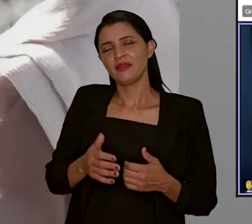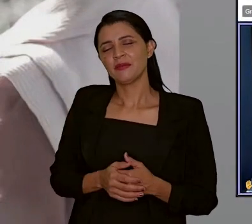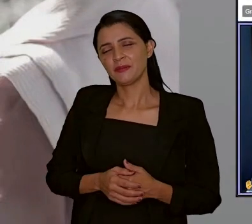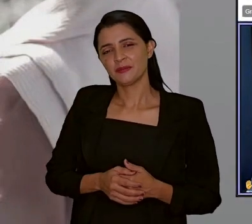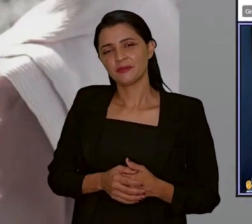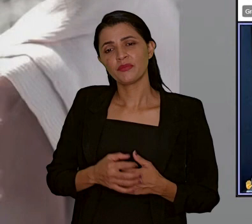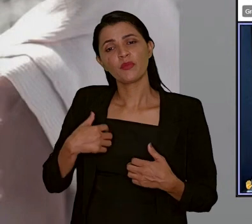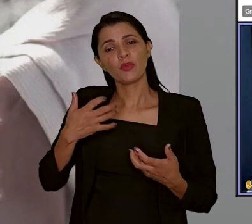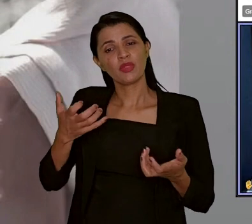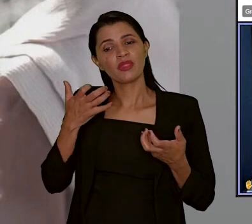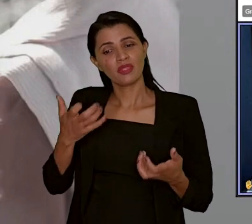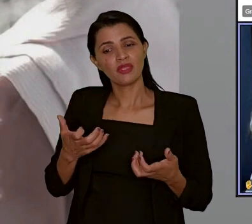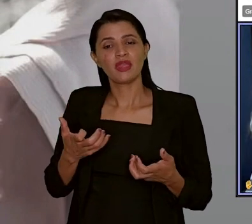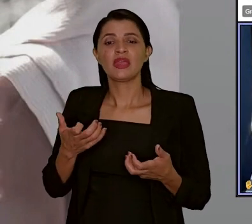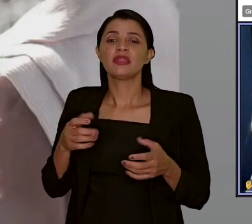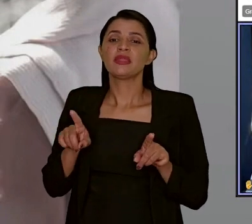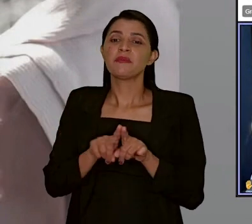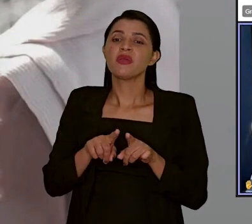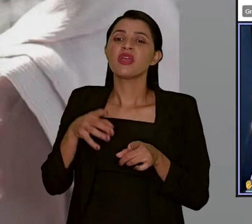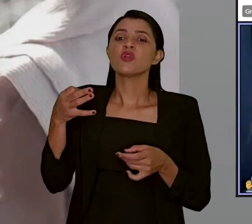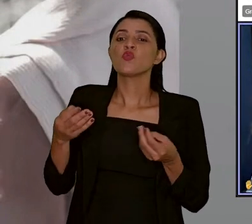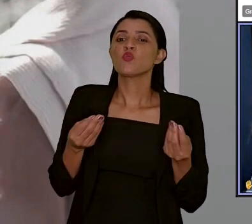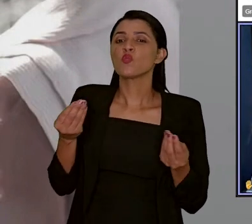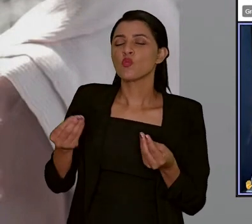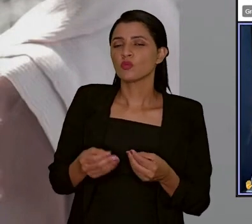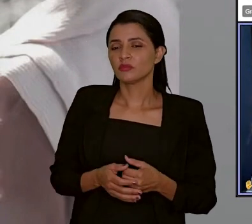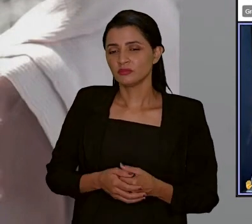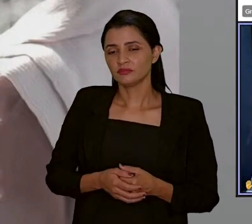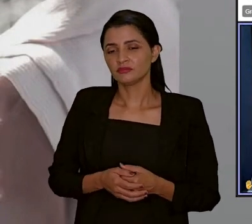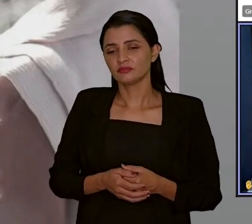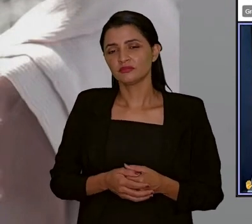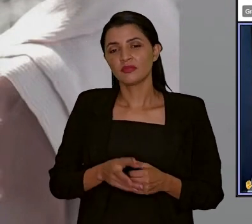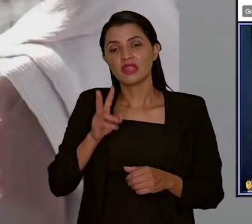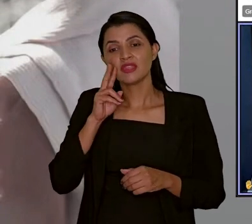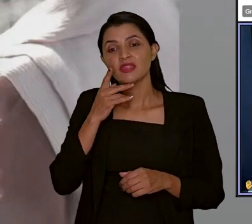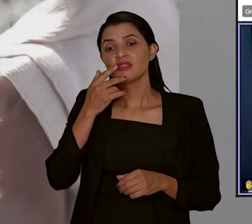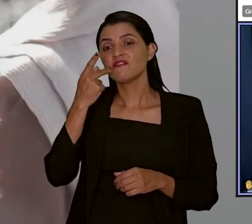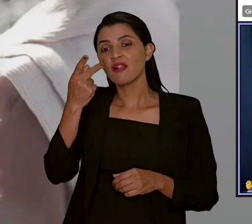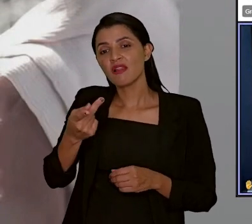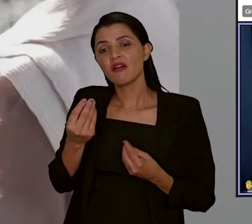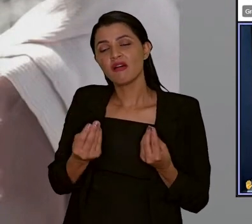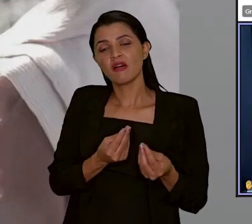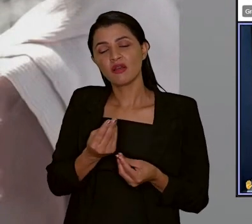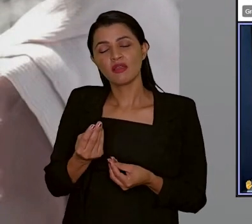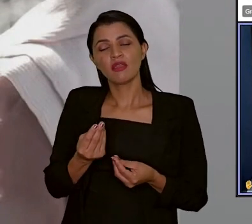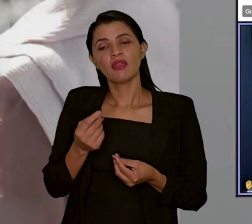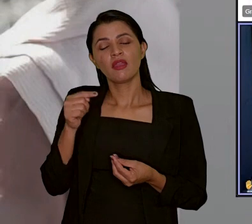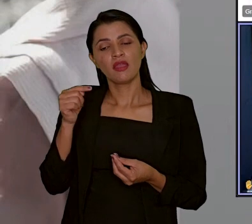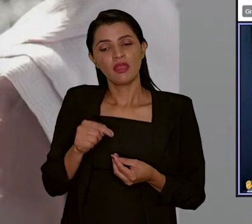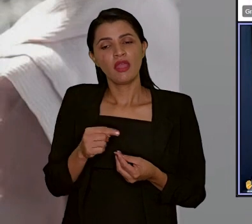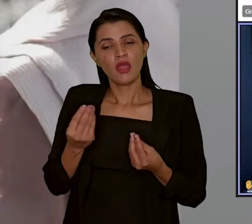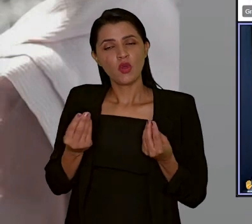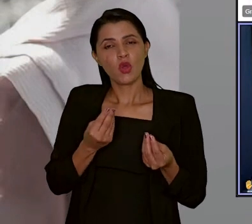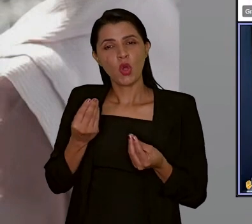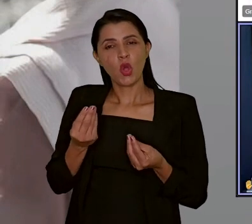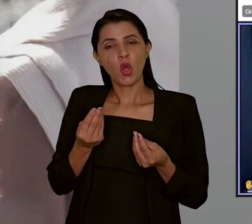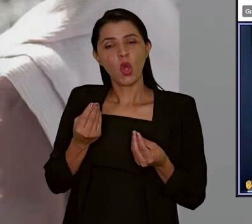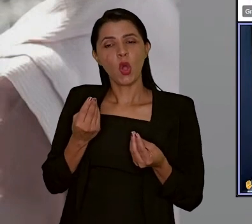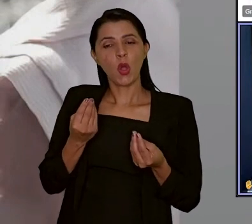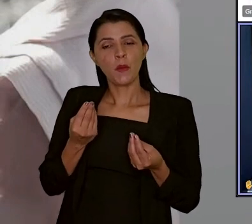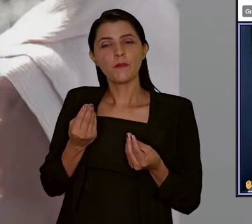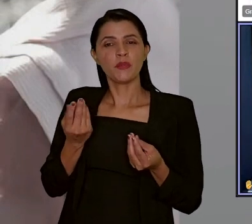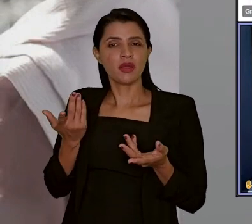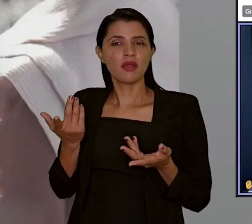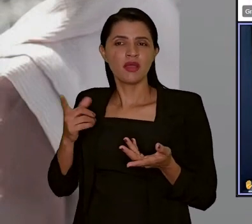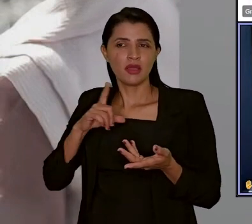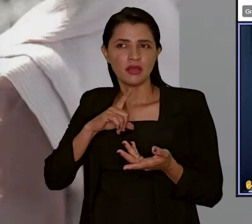Quería justamente decir que en realidad, como bien dijo Graciela, tenemos esas